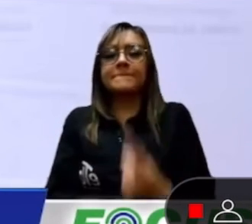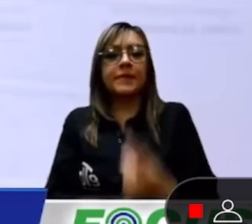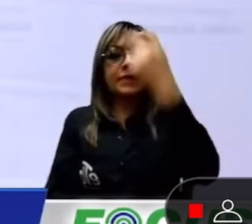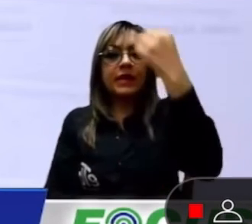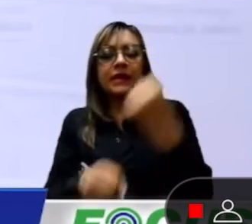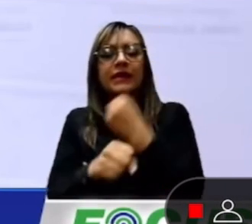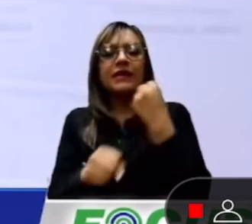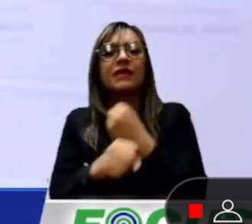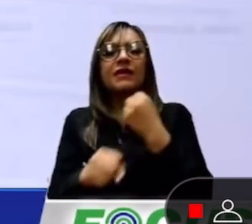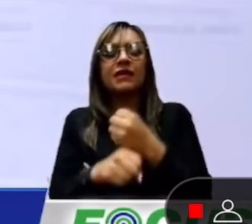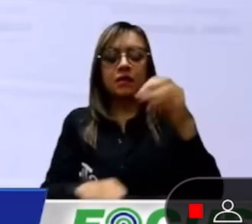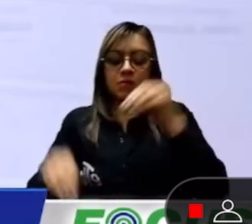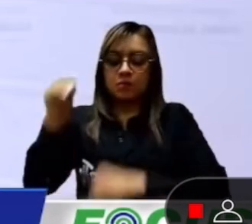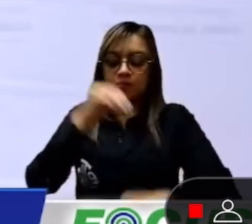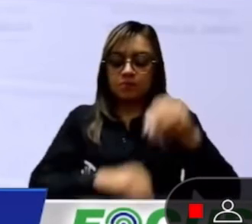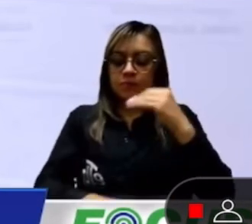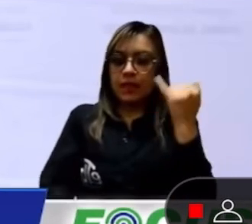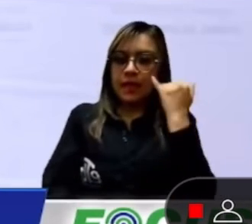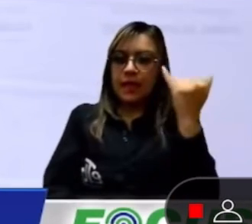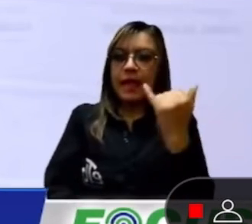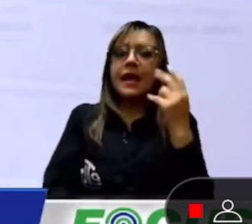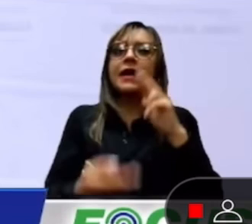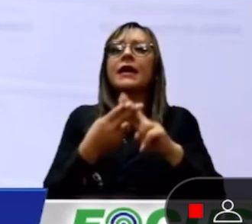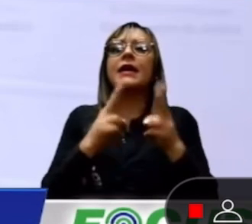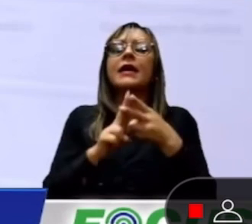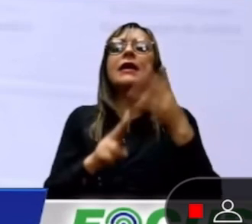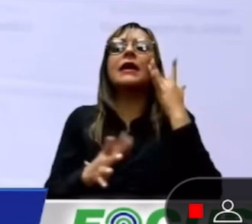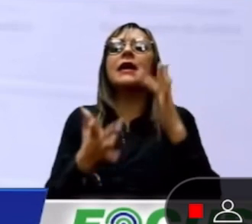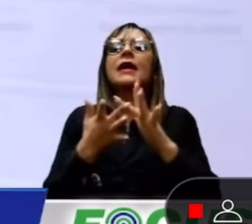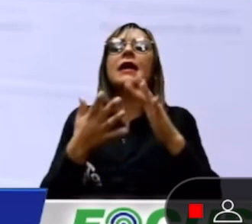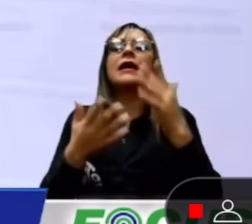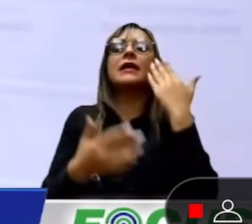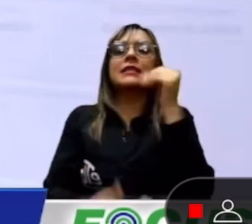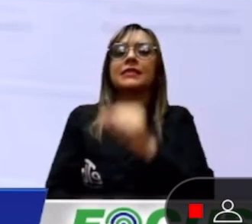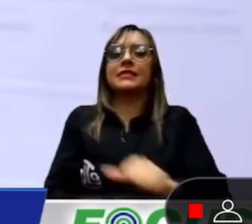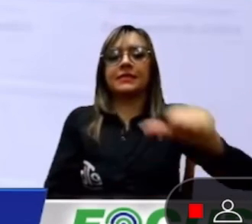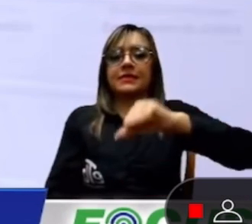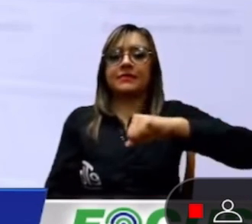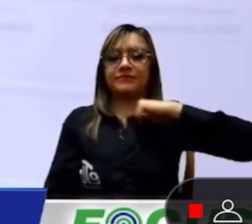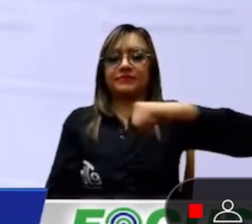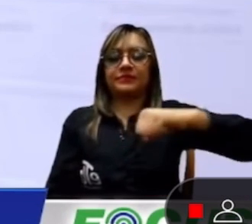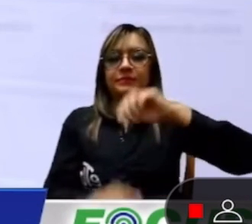se hizo fue la de crear la delegada para los derechos de la mujer